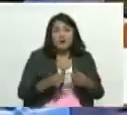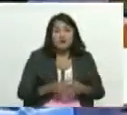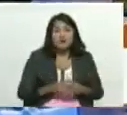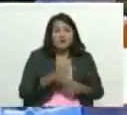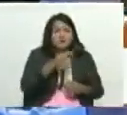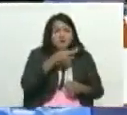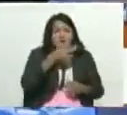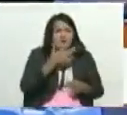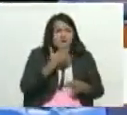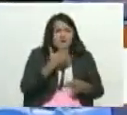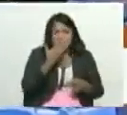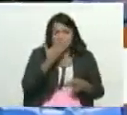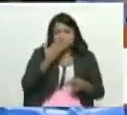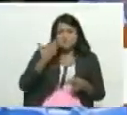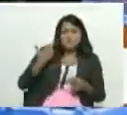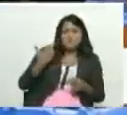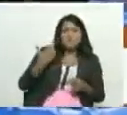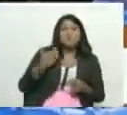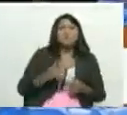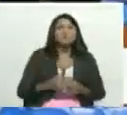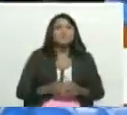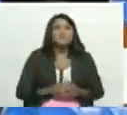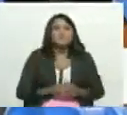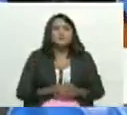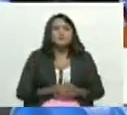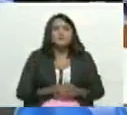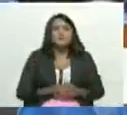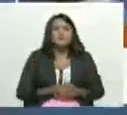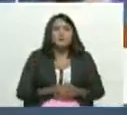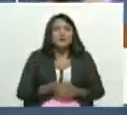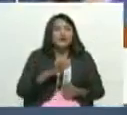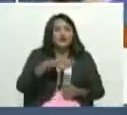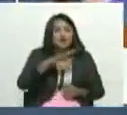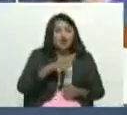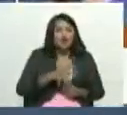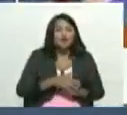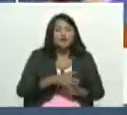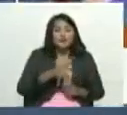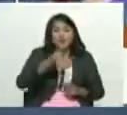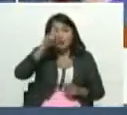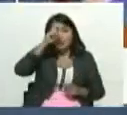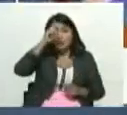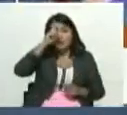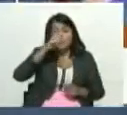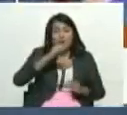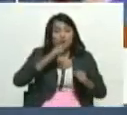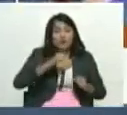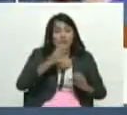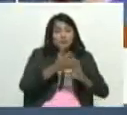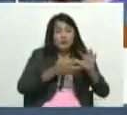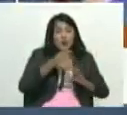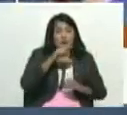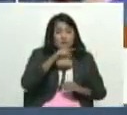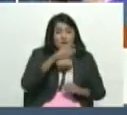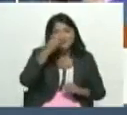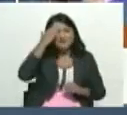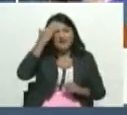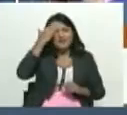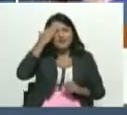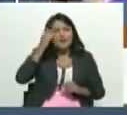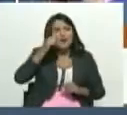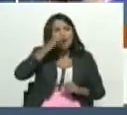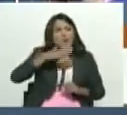sobre un ejemplo recientemente hubo un asedio en Turquía y sabemos que el pueblo de